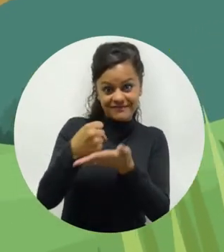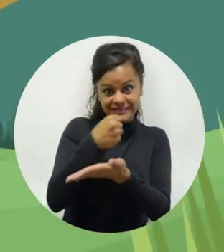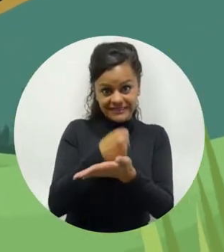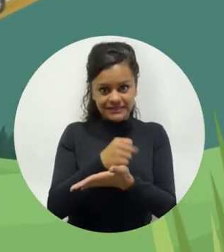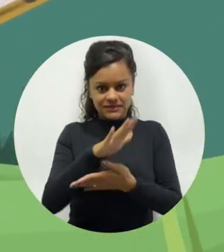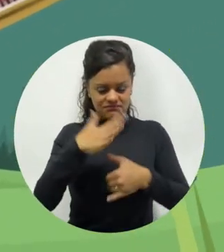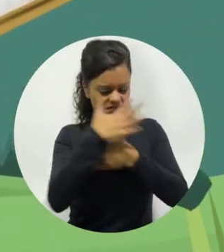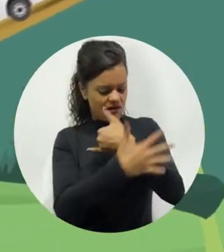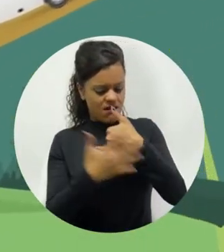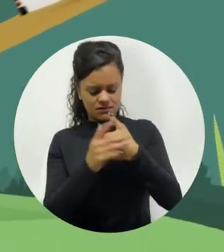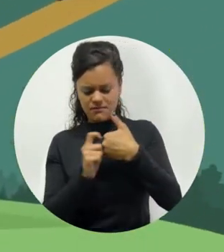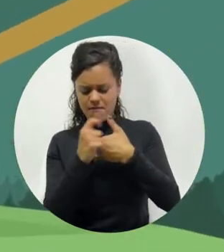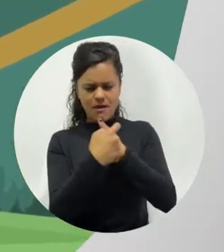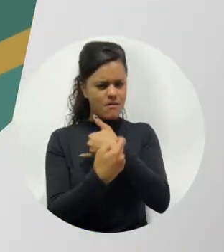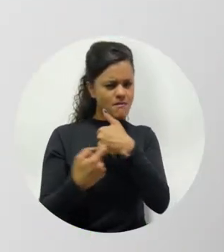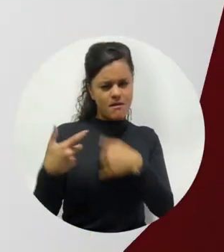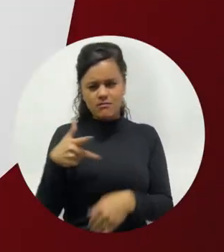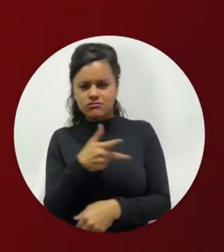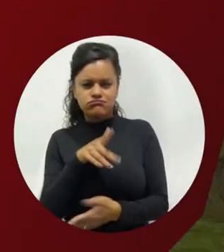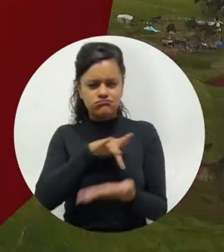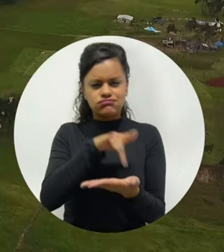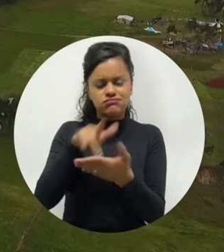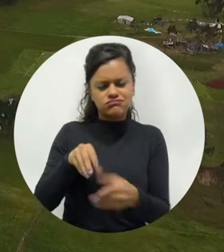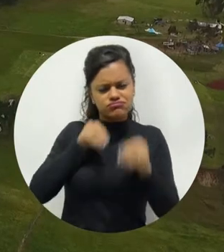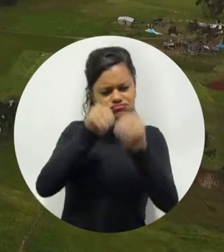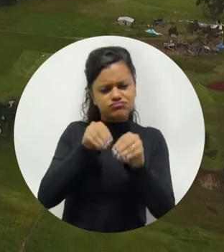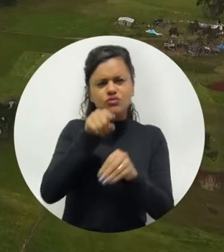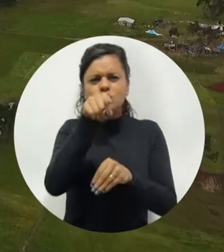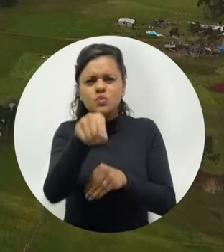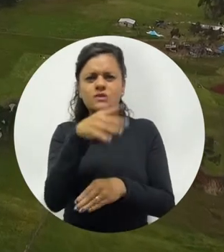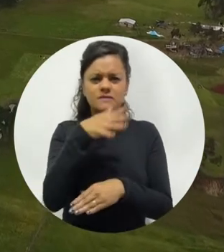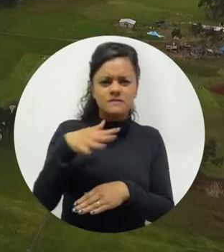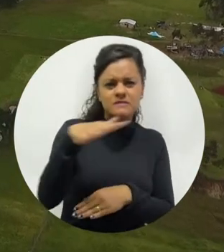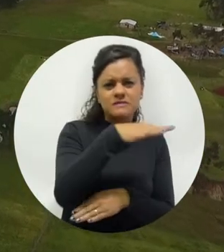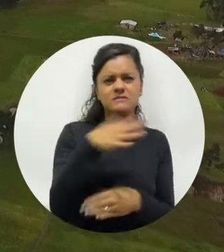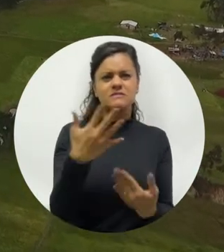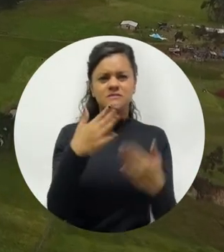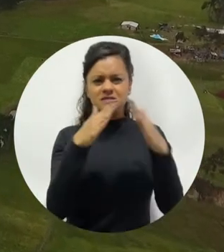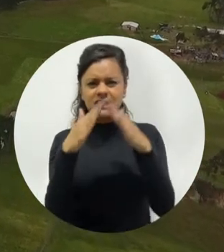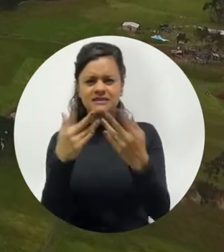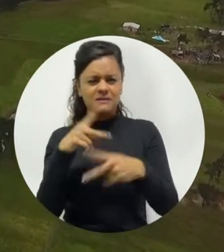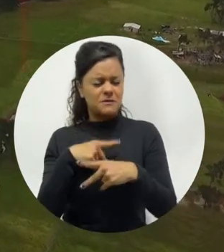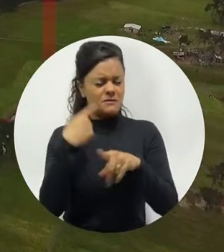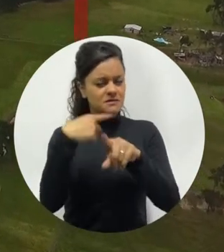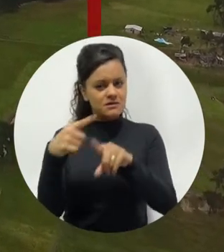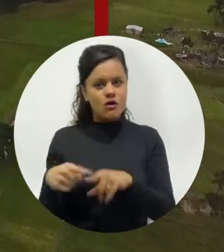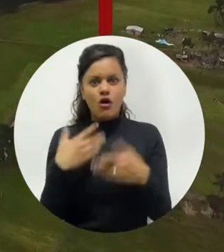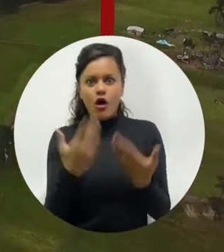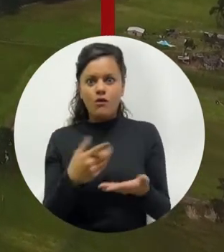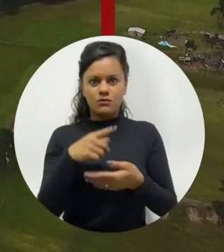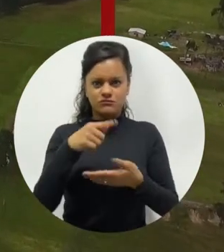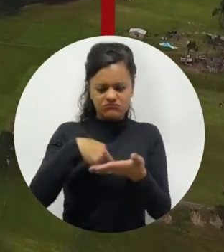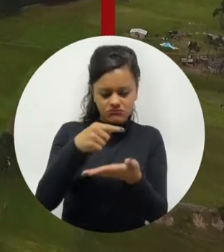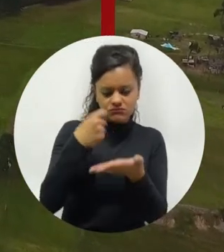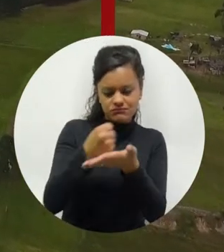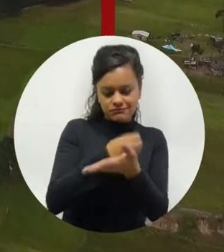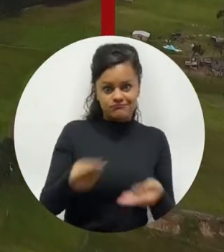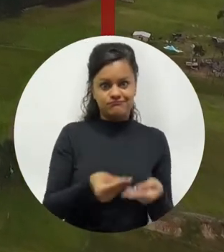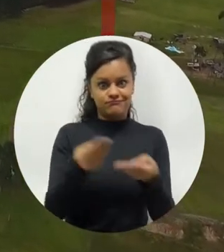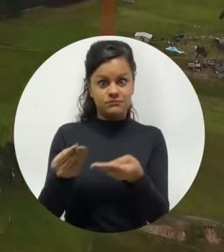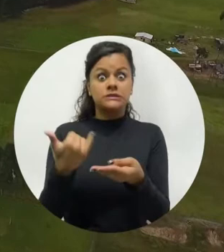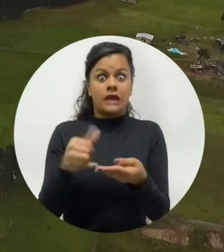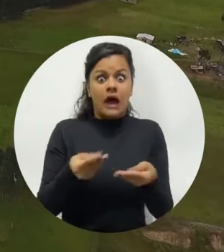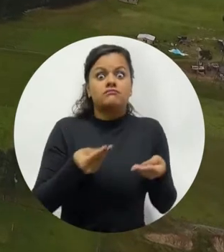con sus unidades móviles para que usted reciba información para legalizar sus tierras y sus inmuebles y ya ha entregado más de 50.000 títulos